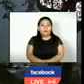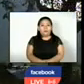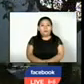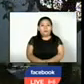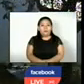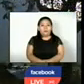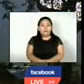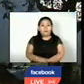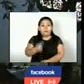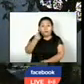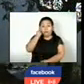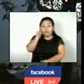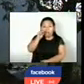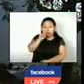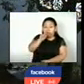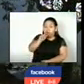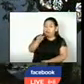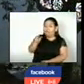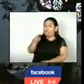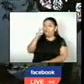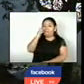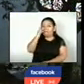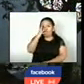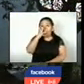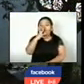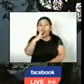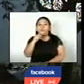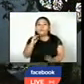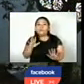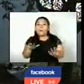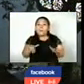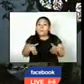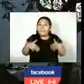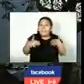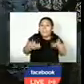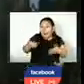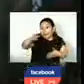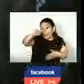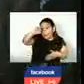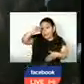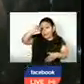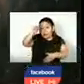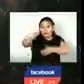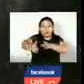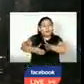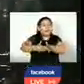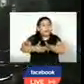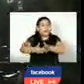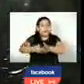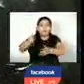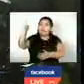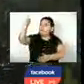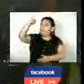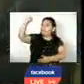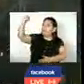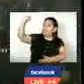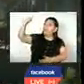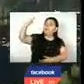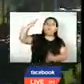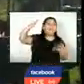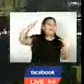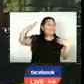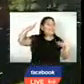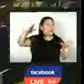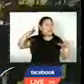pista impresionante para iniciar una nueva jornada el sol terminó de salir